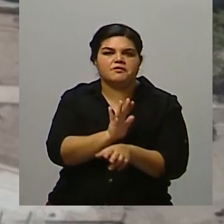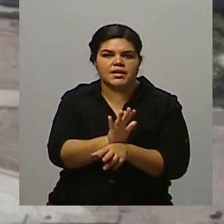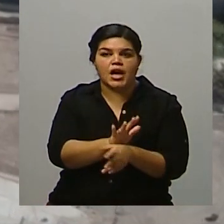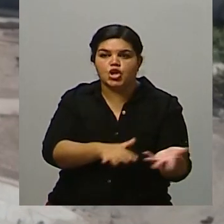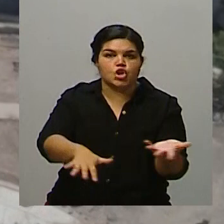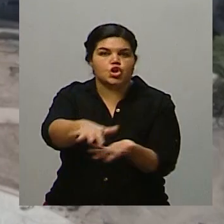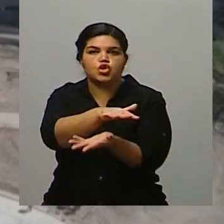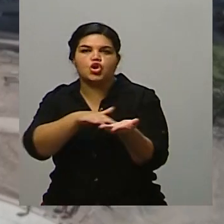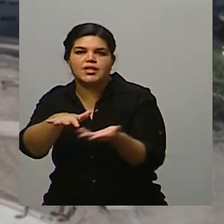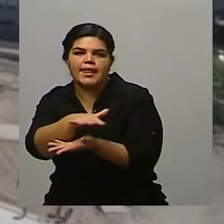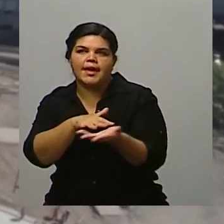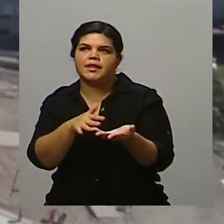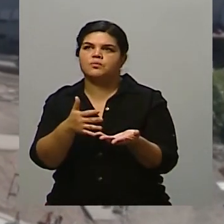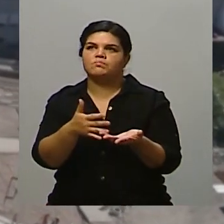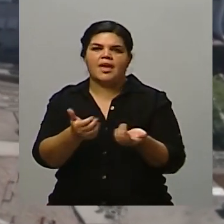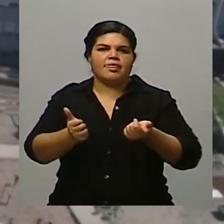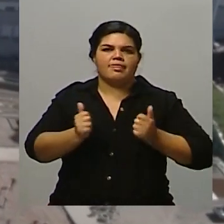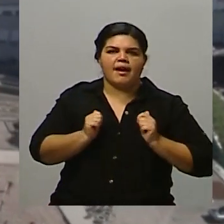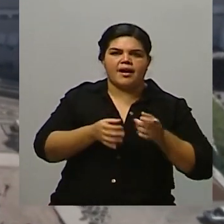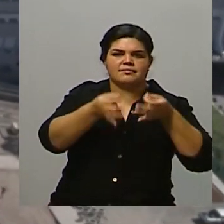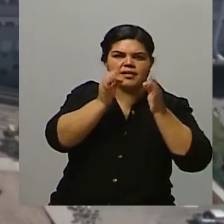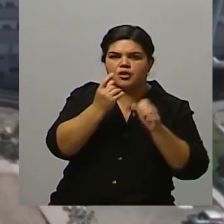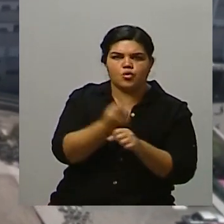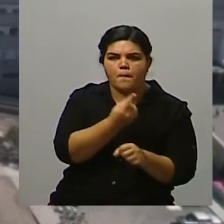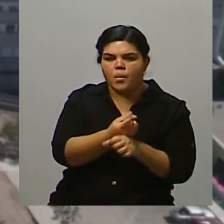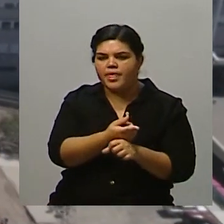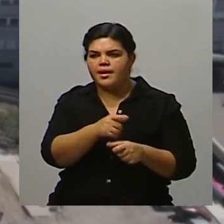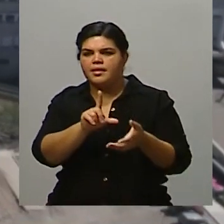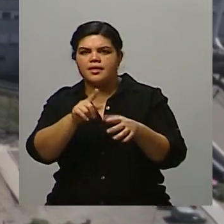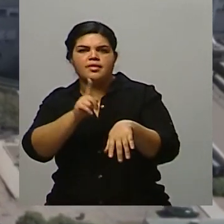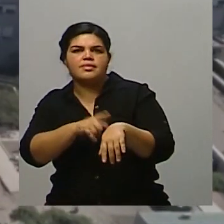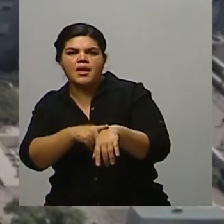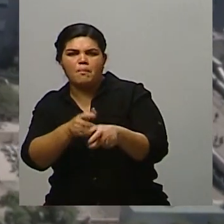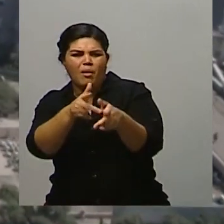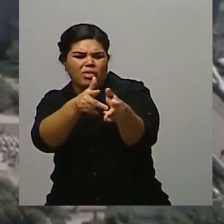no se toma un café, no lo usó para otras actividades, para